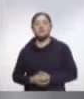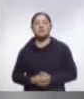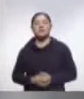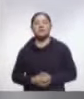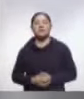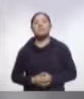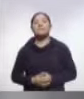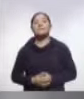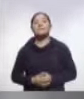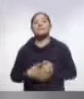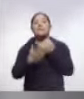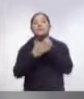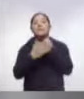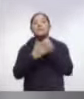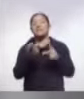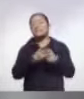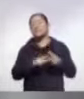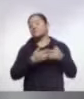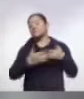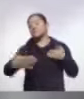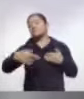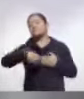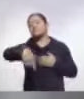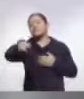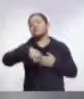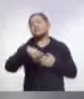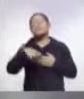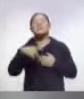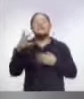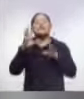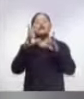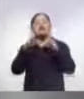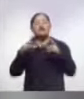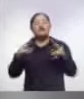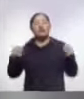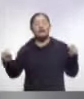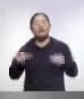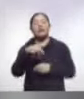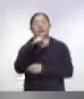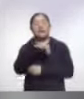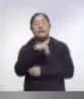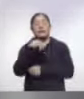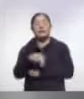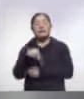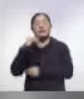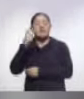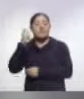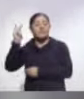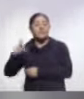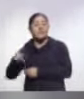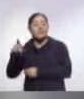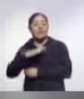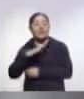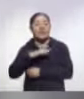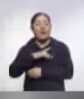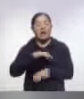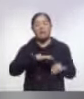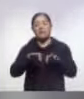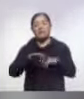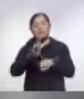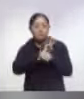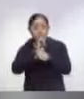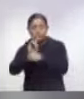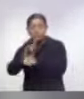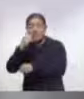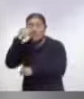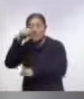la próxima temporada de estiaje, la Coordinación de Protección Civil de Nanacamilpa emprenderá acciones para prevenir que las quemas agrícolas se